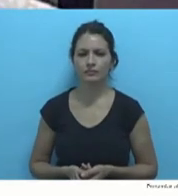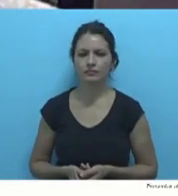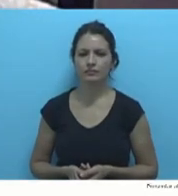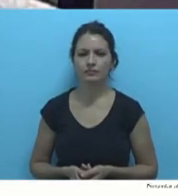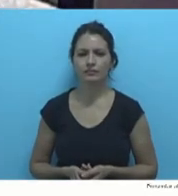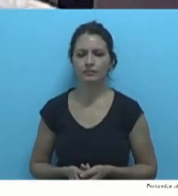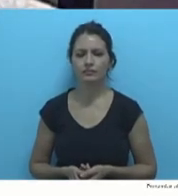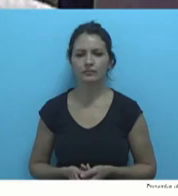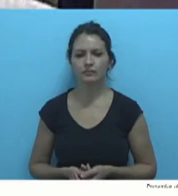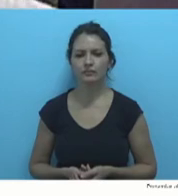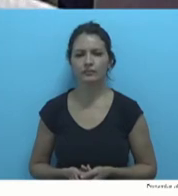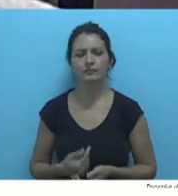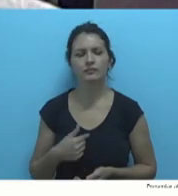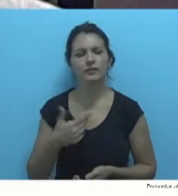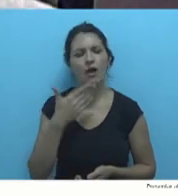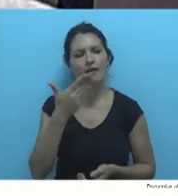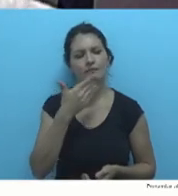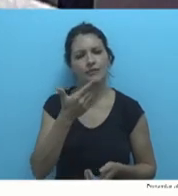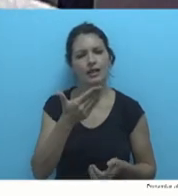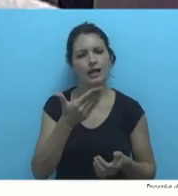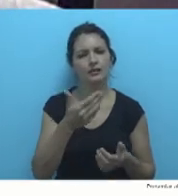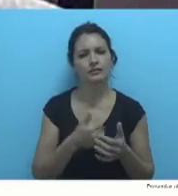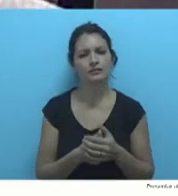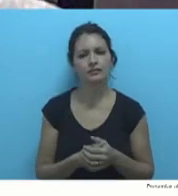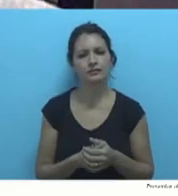que escuché atentamente primero a Matilde,